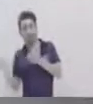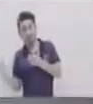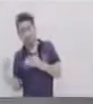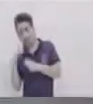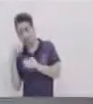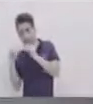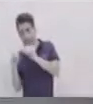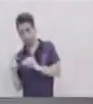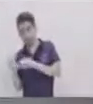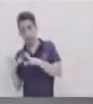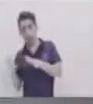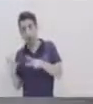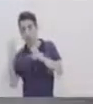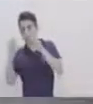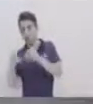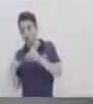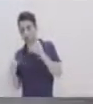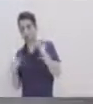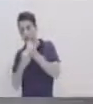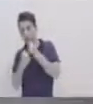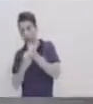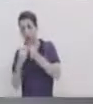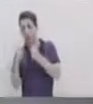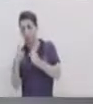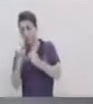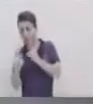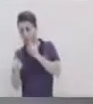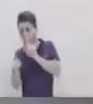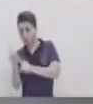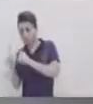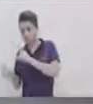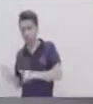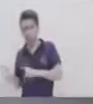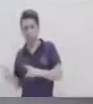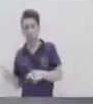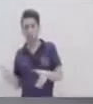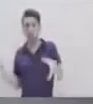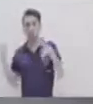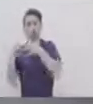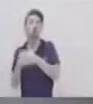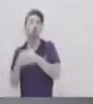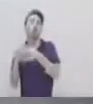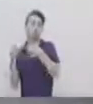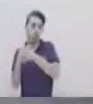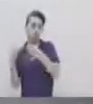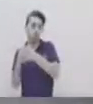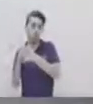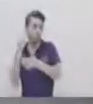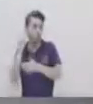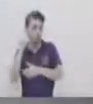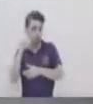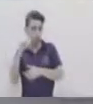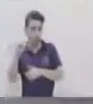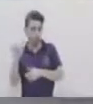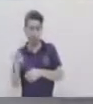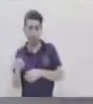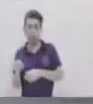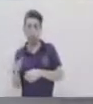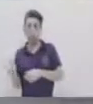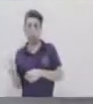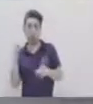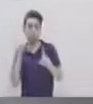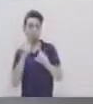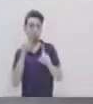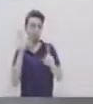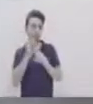y también las capacidades de esta persona o de las personas que van a complementar ese grupo para poder alcanzar